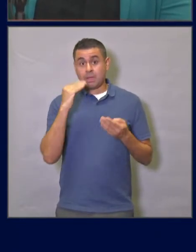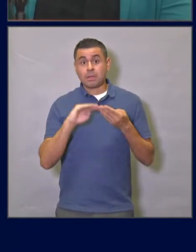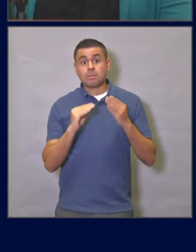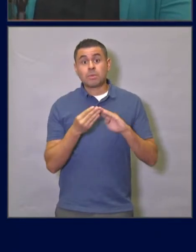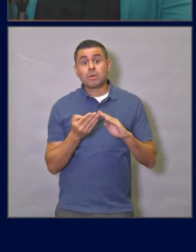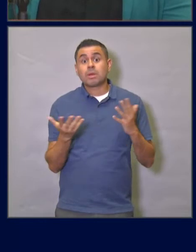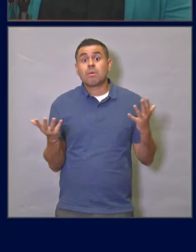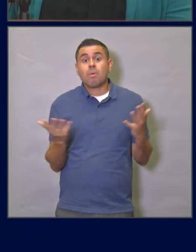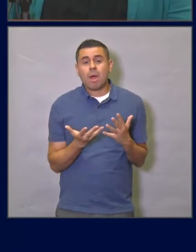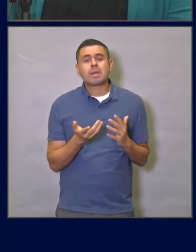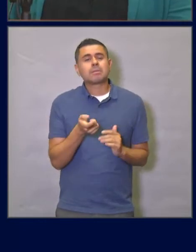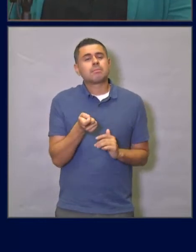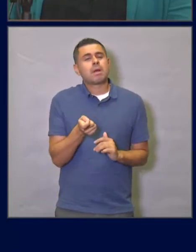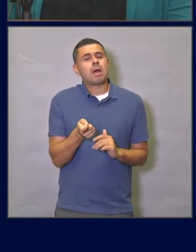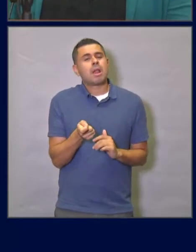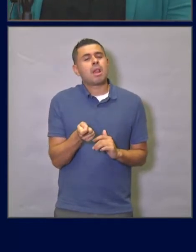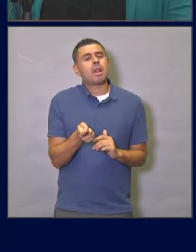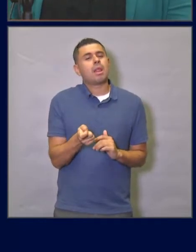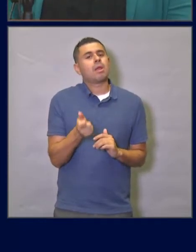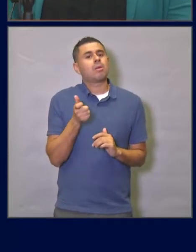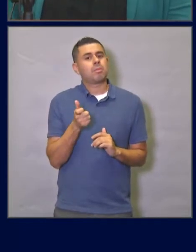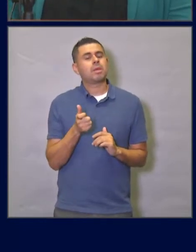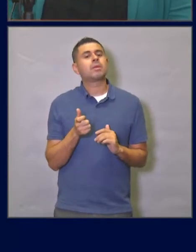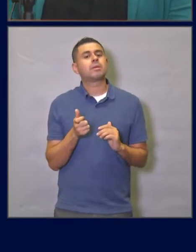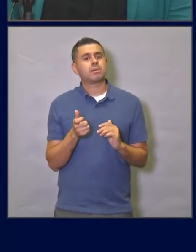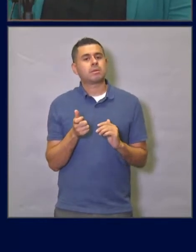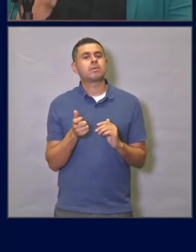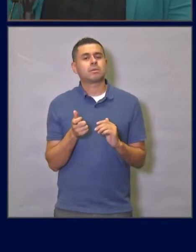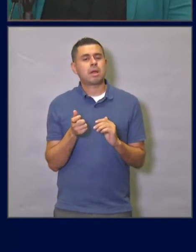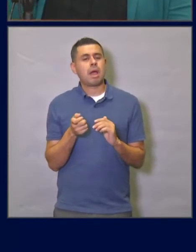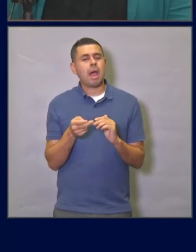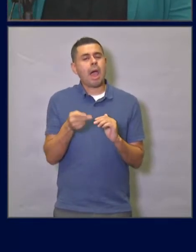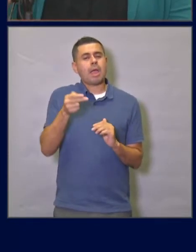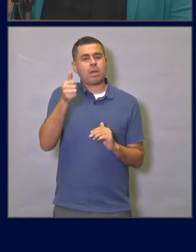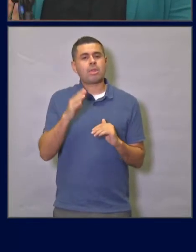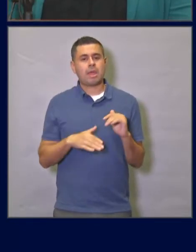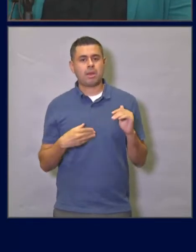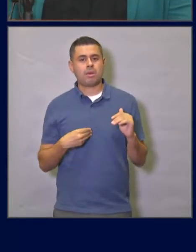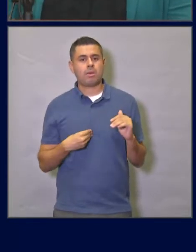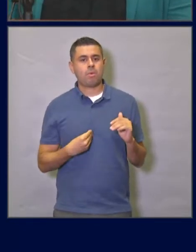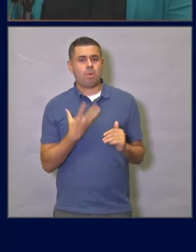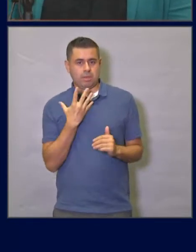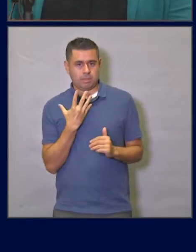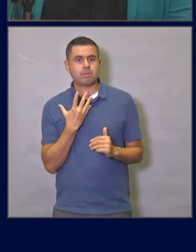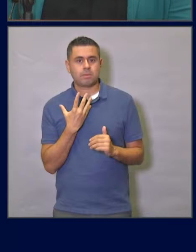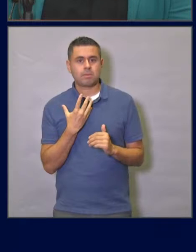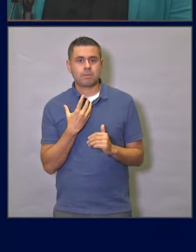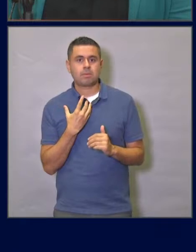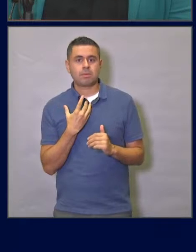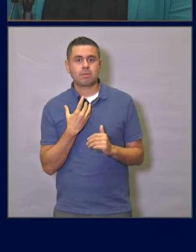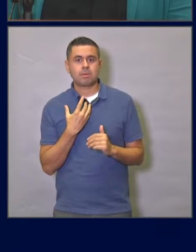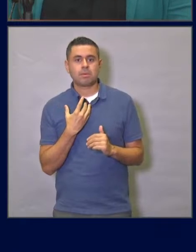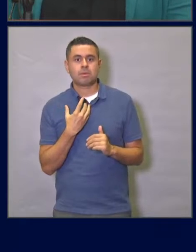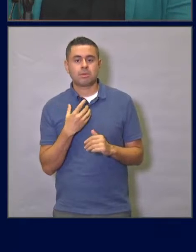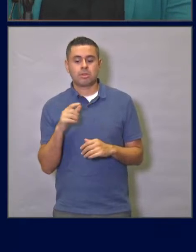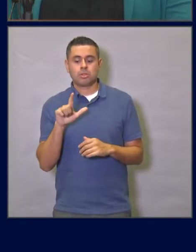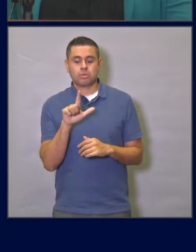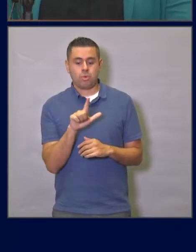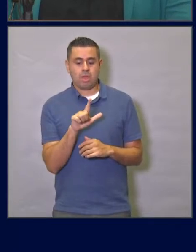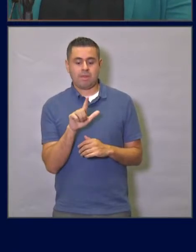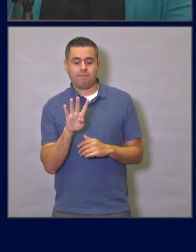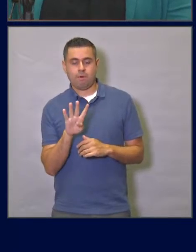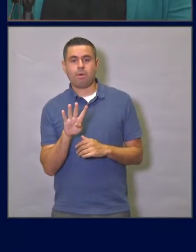son solo un poco más altos que la de los residentes blancos, 24 por día por cada